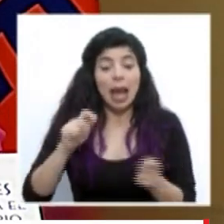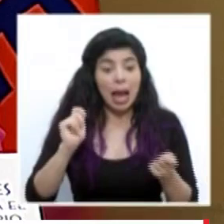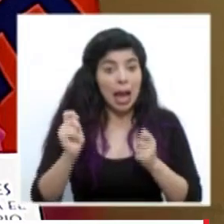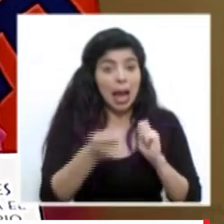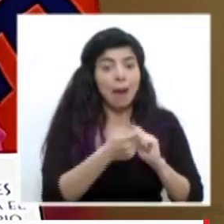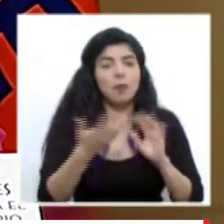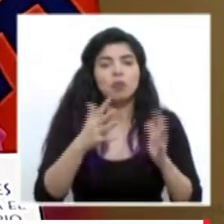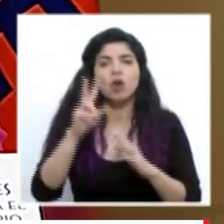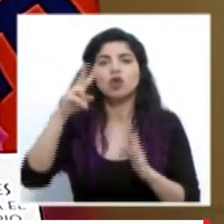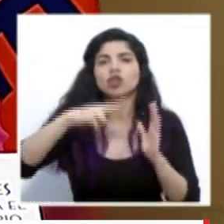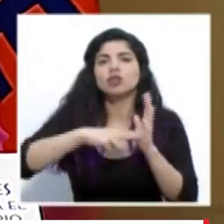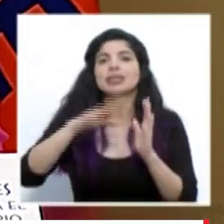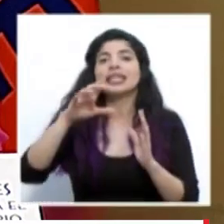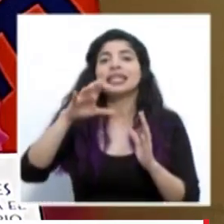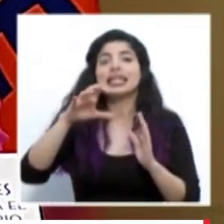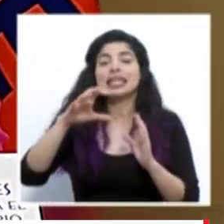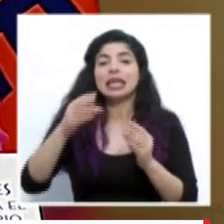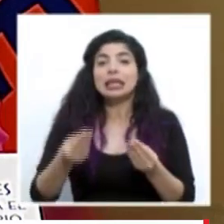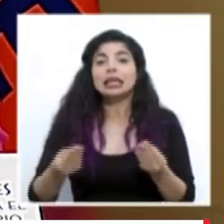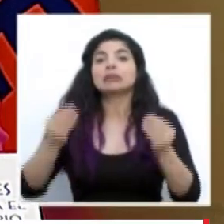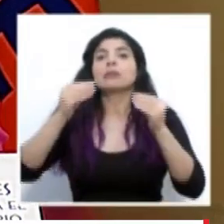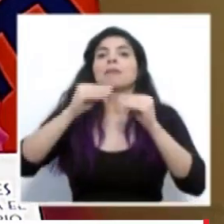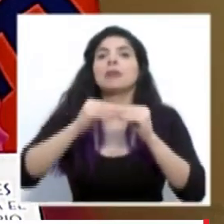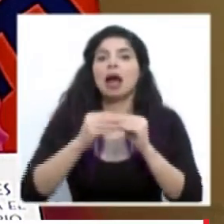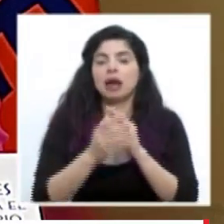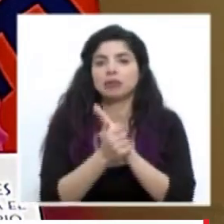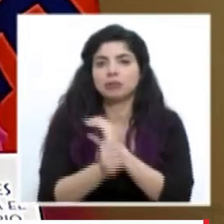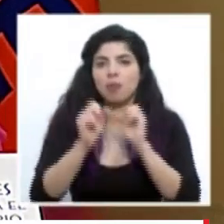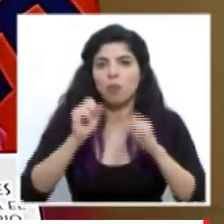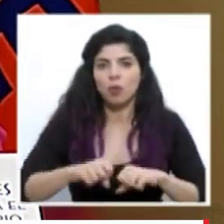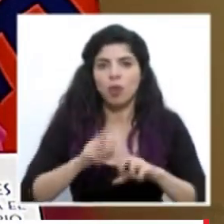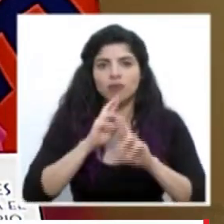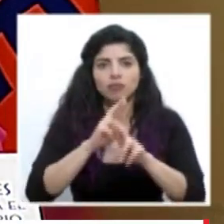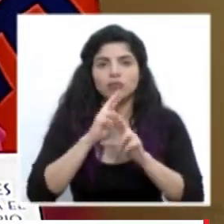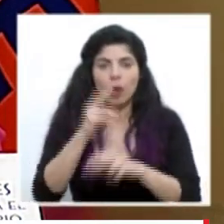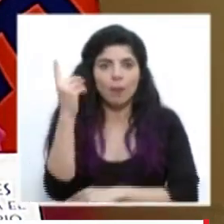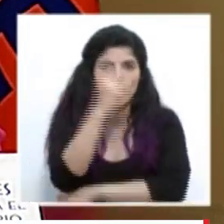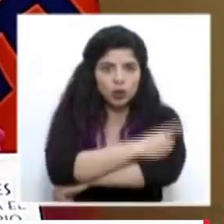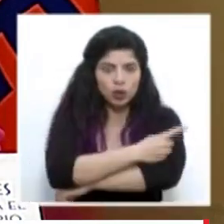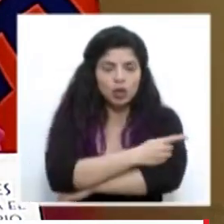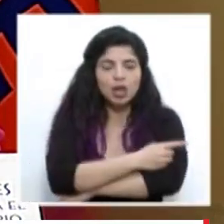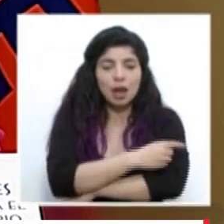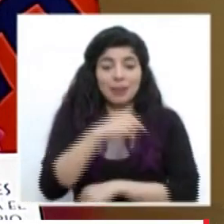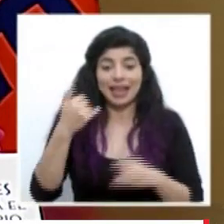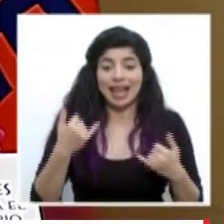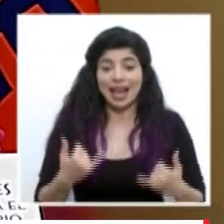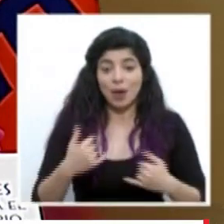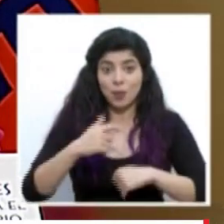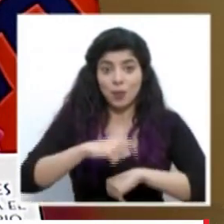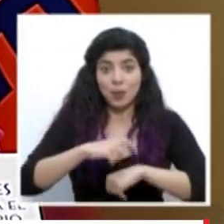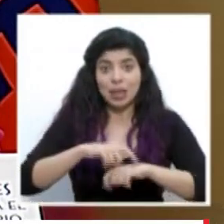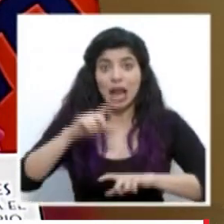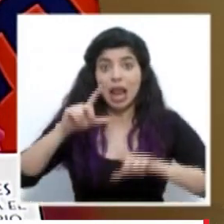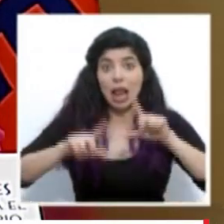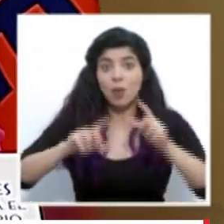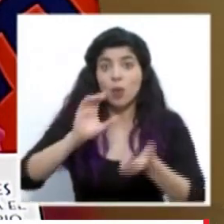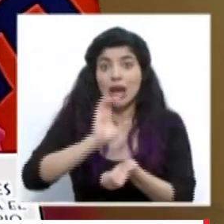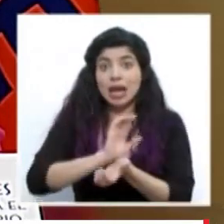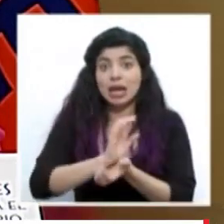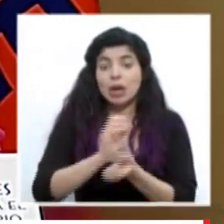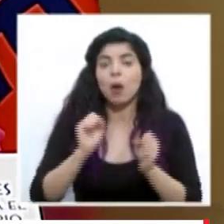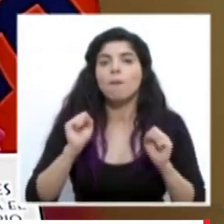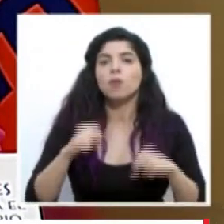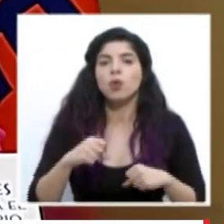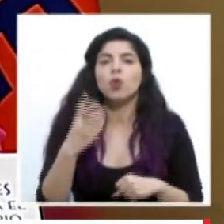de 2.500 pruebas más de capacidad diaria instalada. En este momento los laboratorios clínicos tienen una